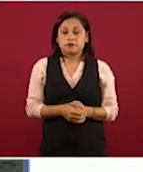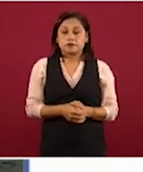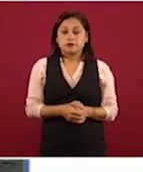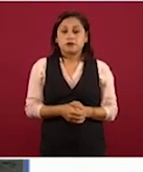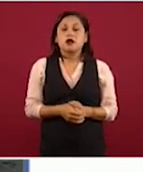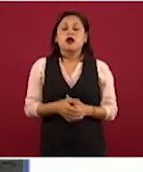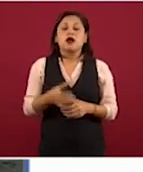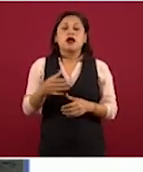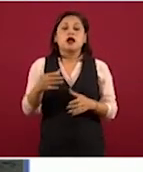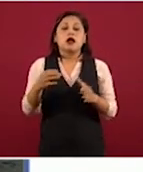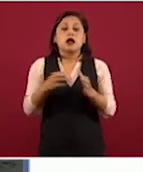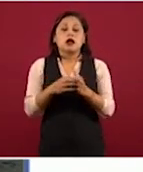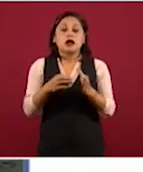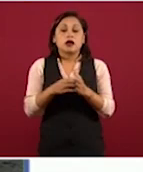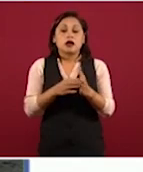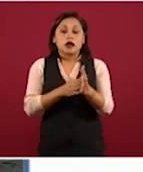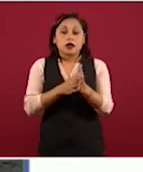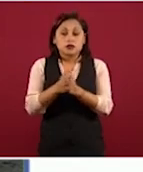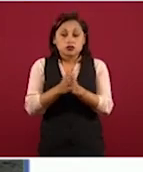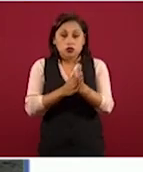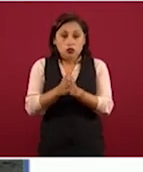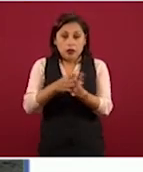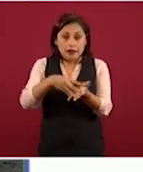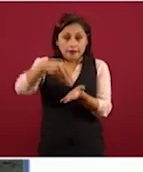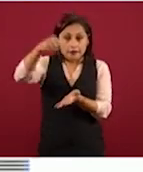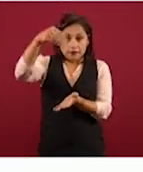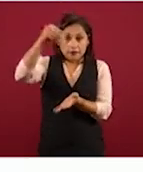en cajas de chocolate en polvo,